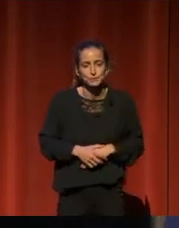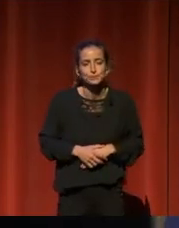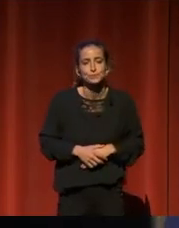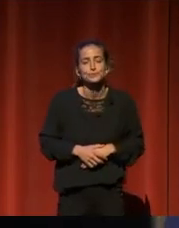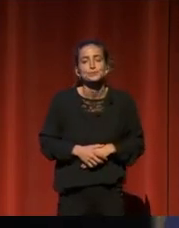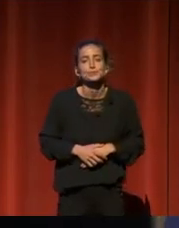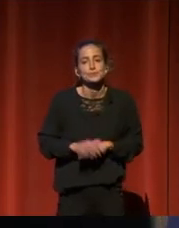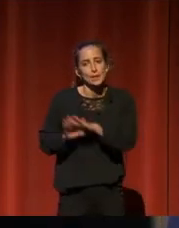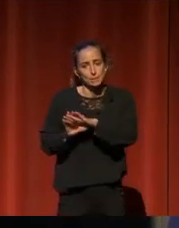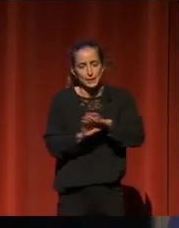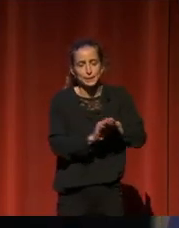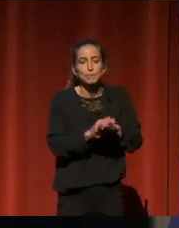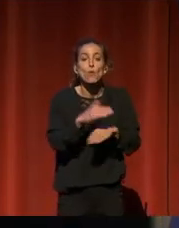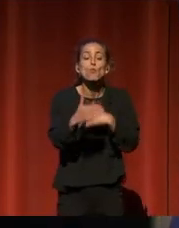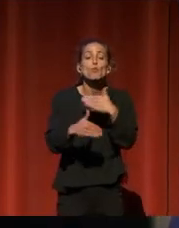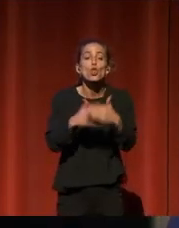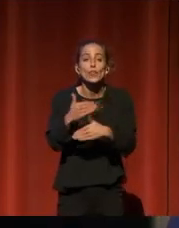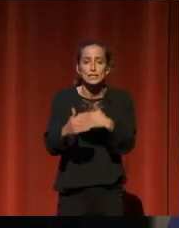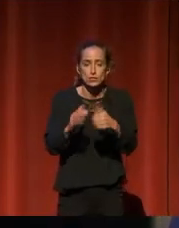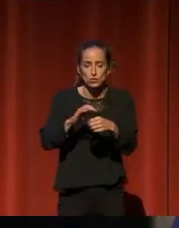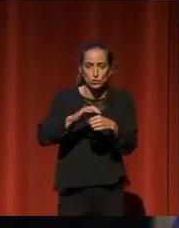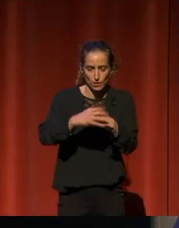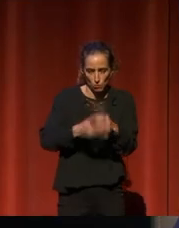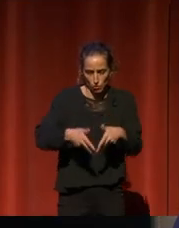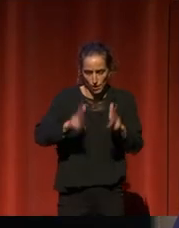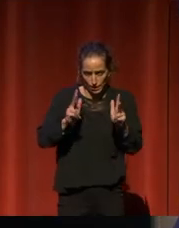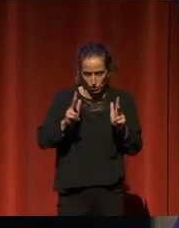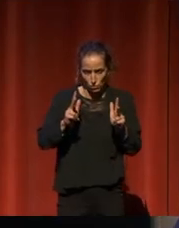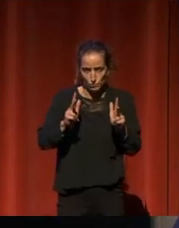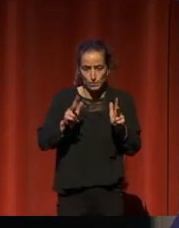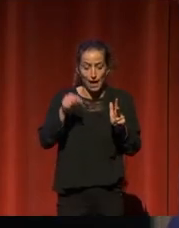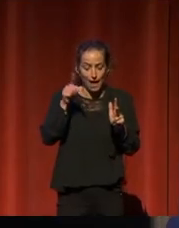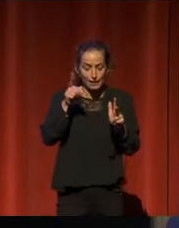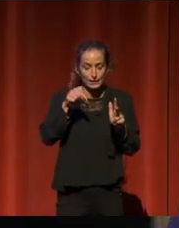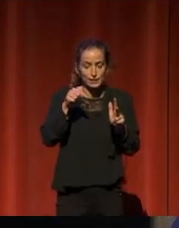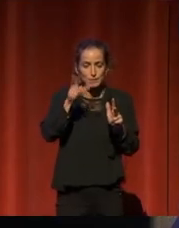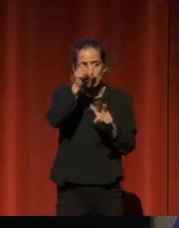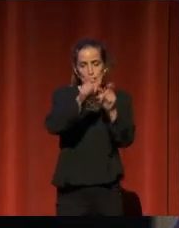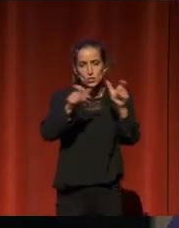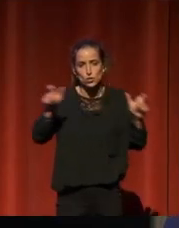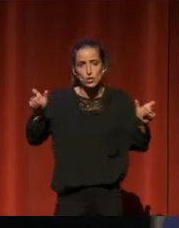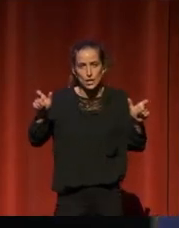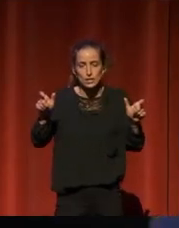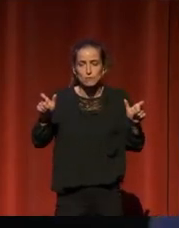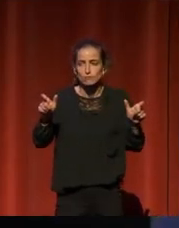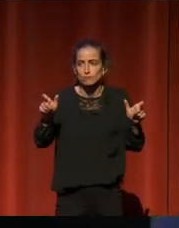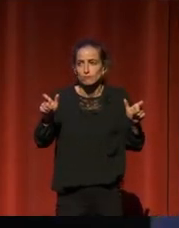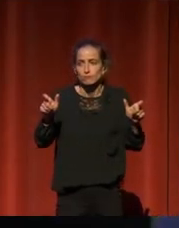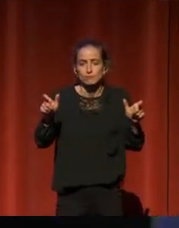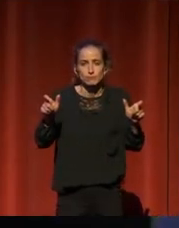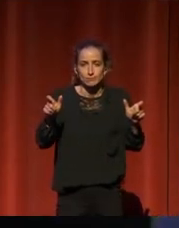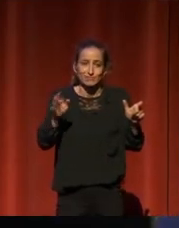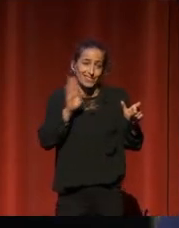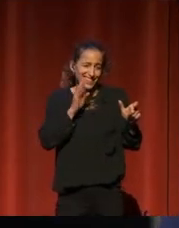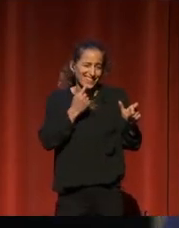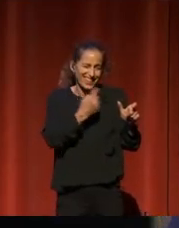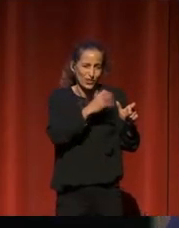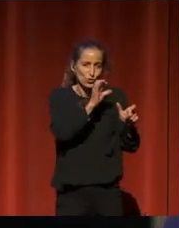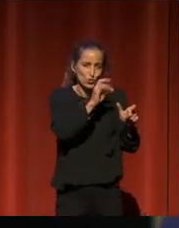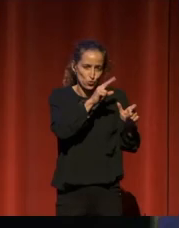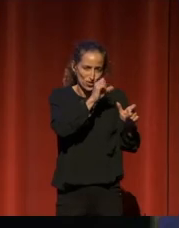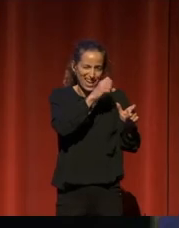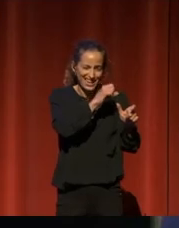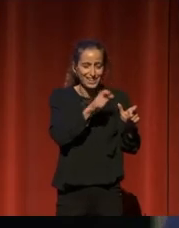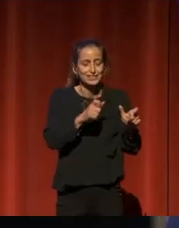el proceso democrático donde las personas tienen que desarrollar Como dijo Susana tienen que